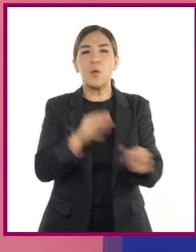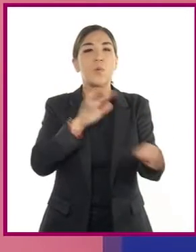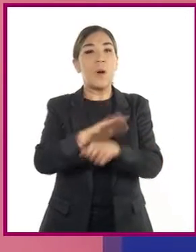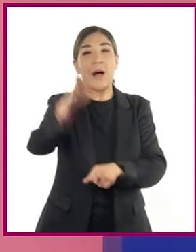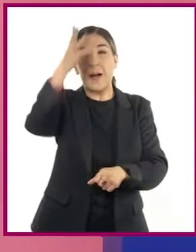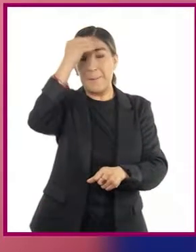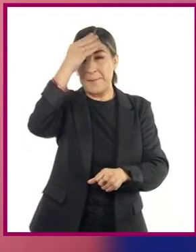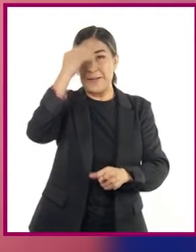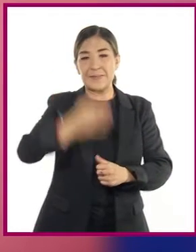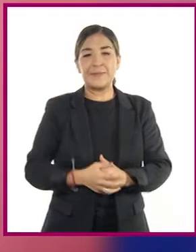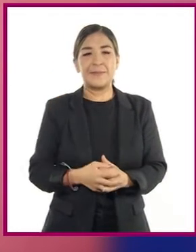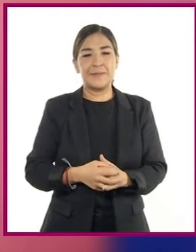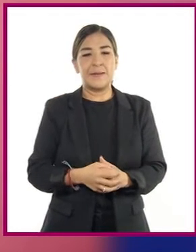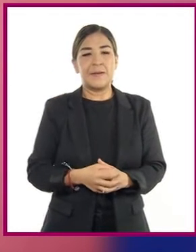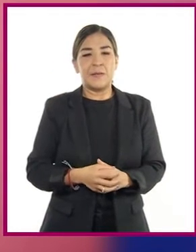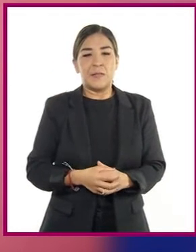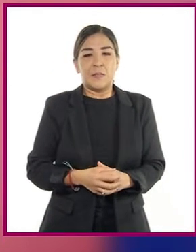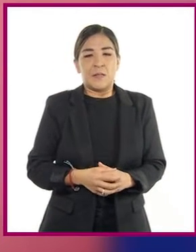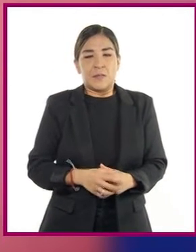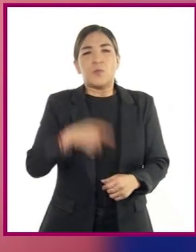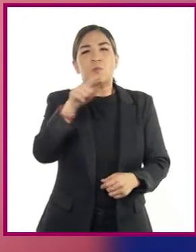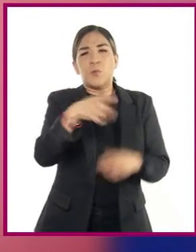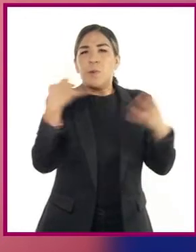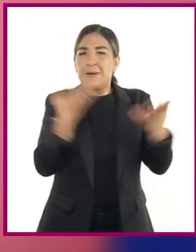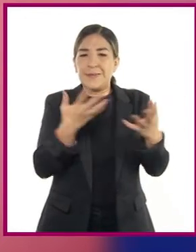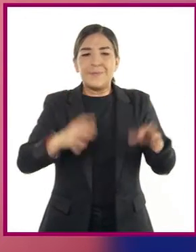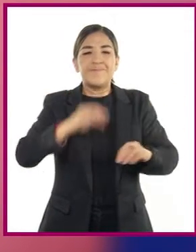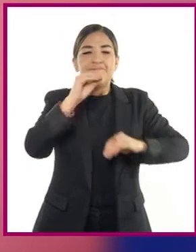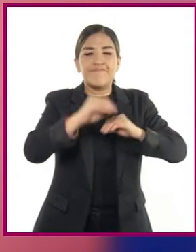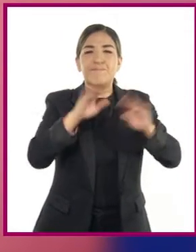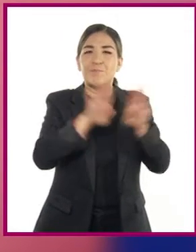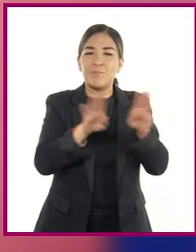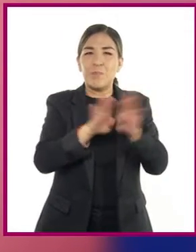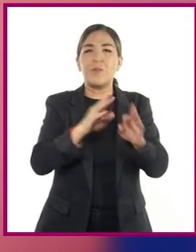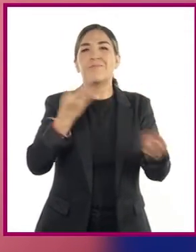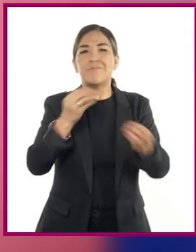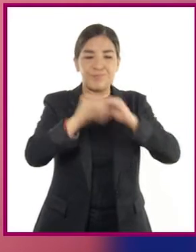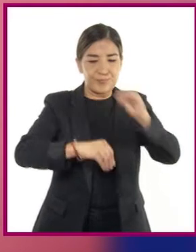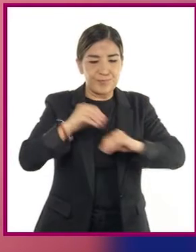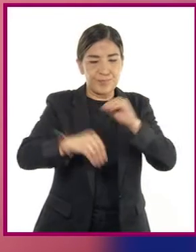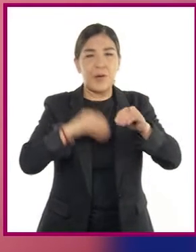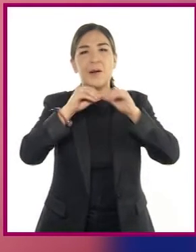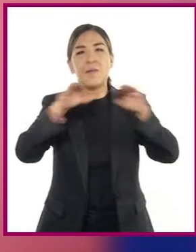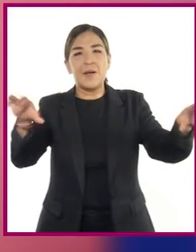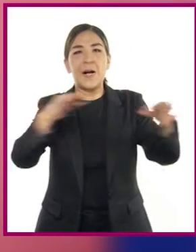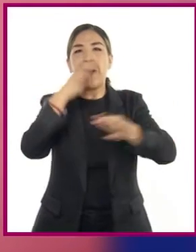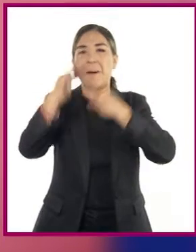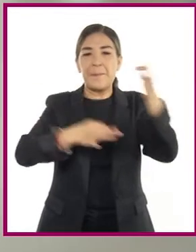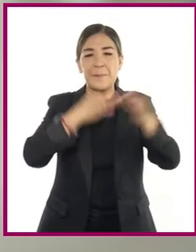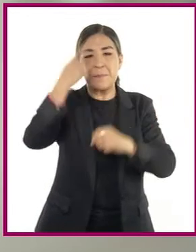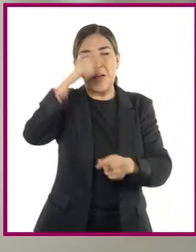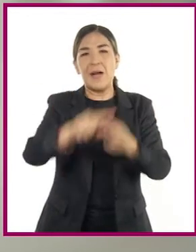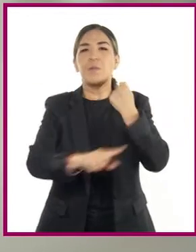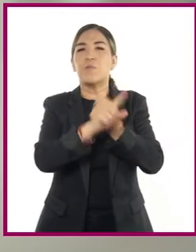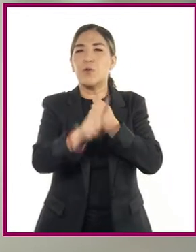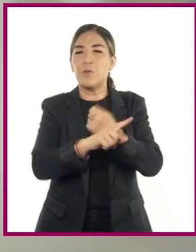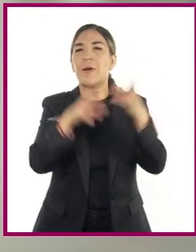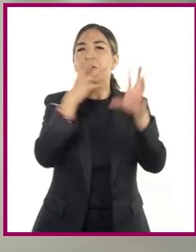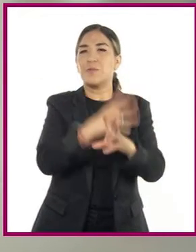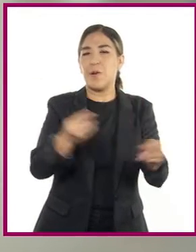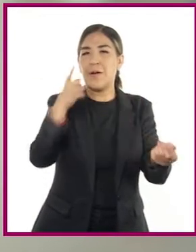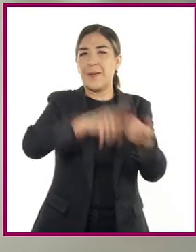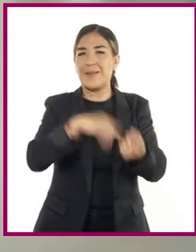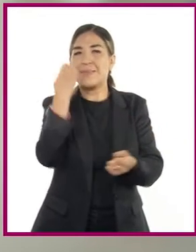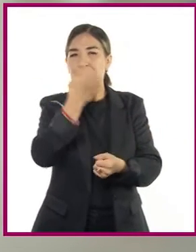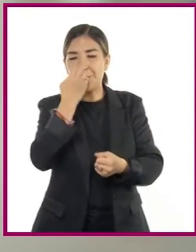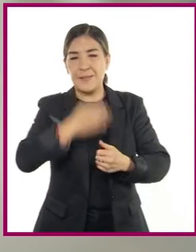aprendizaje esperado es: diseña una campaña escolar para proponer soluciones a un problema de la escuela. Y nuestro